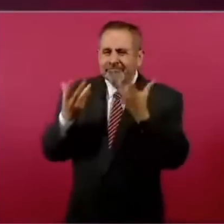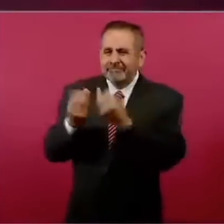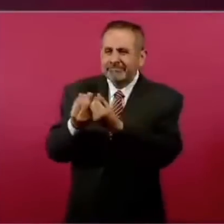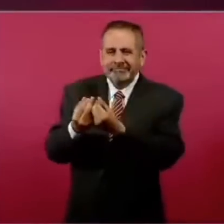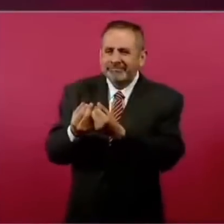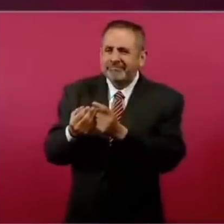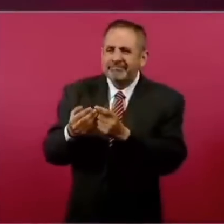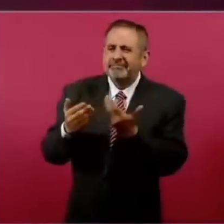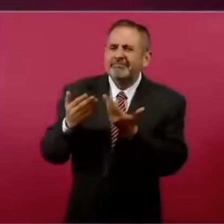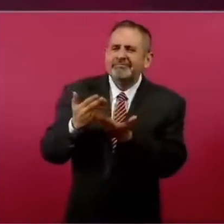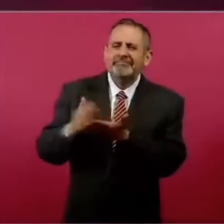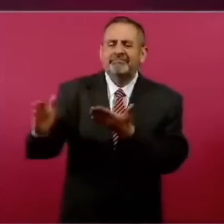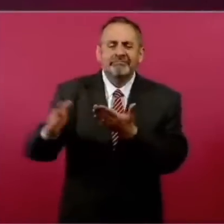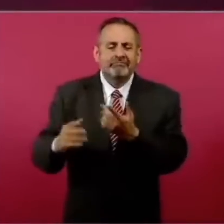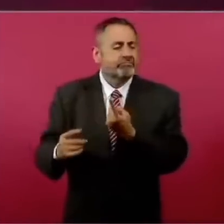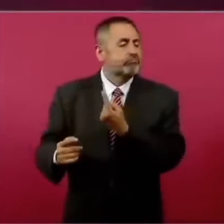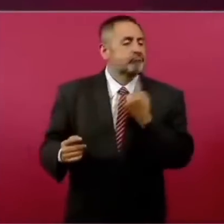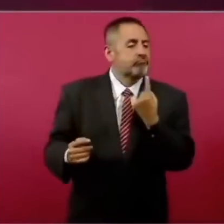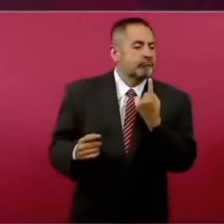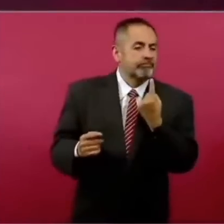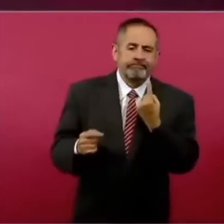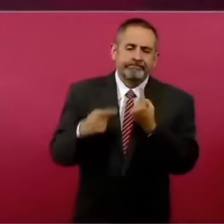alianza abajo.